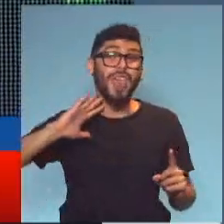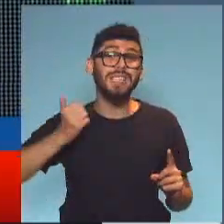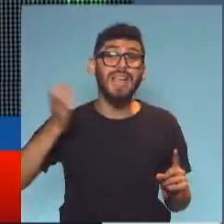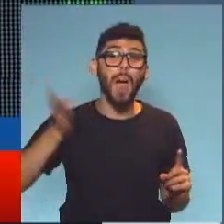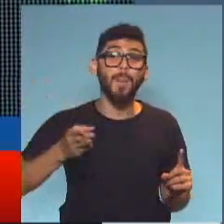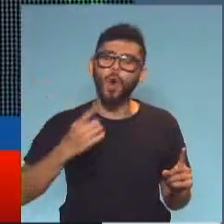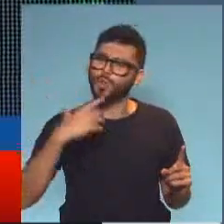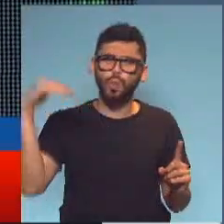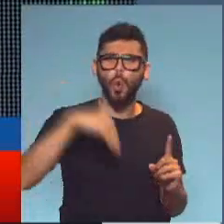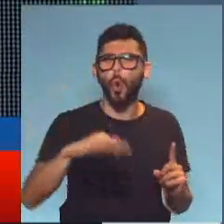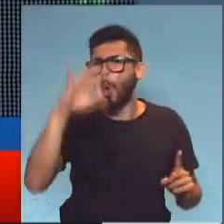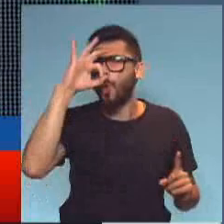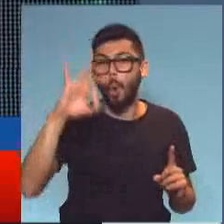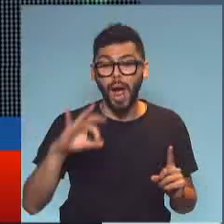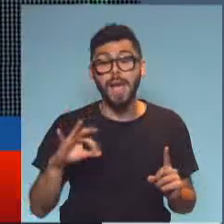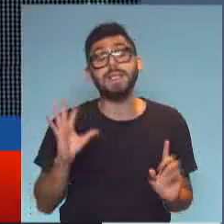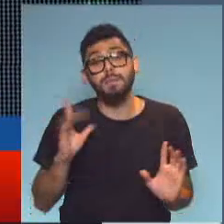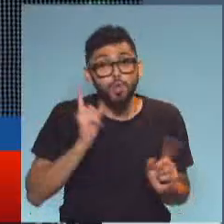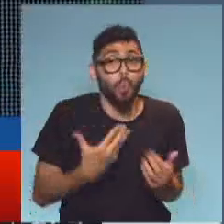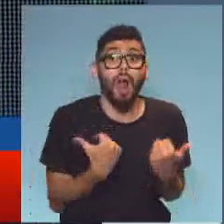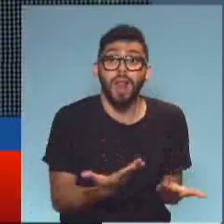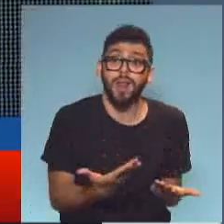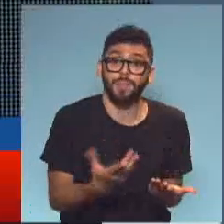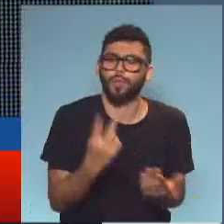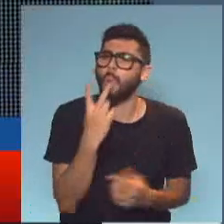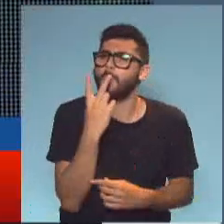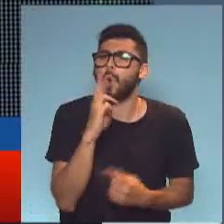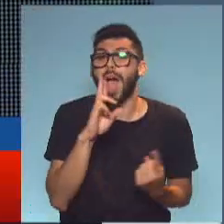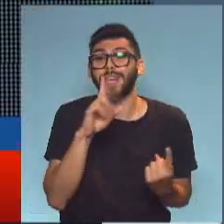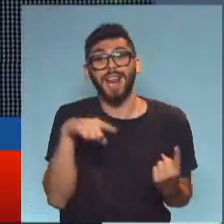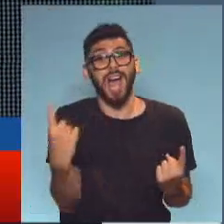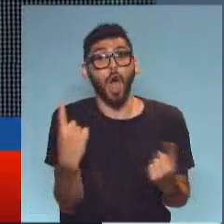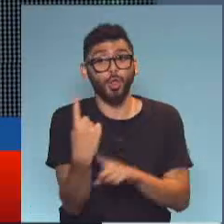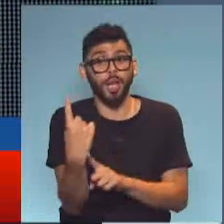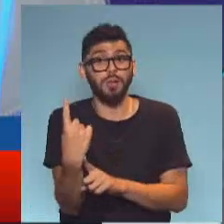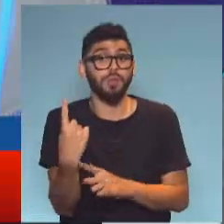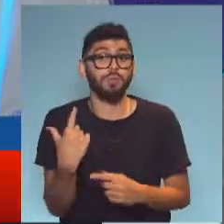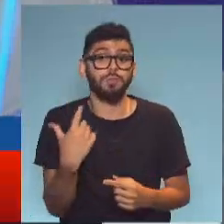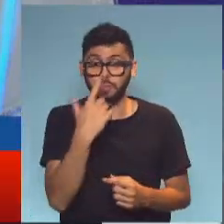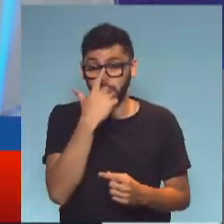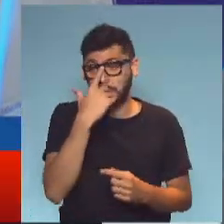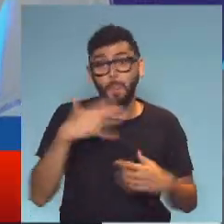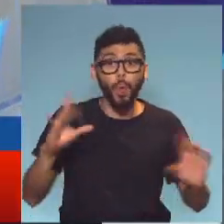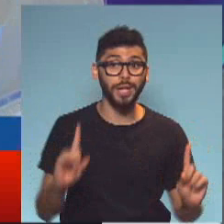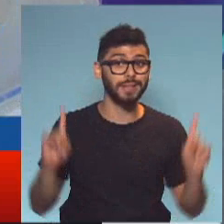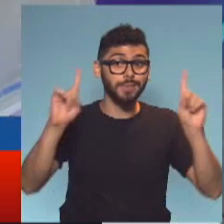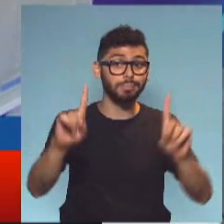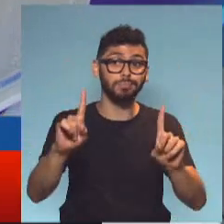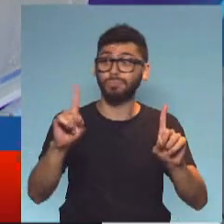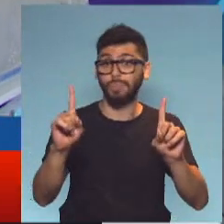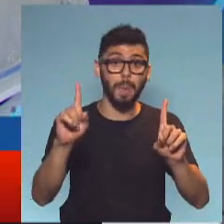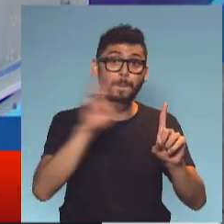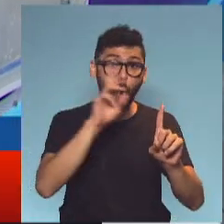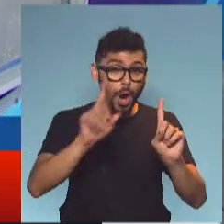entrar a la primera vuelta. Y otra candidata, también mujer, las dos mujeres que podrían entrar. De hecho, podemos tener un escenario de balotaje con dos mujeres, lo